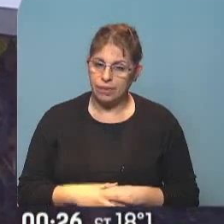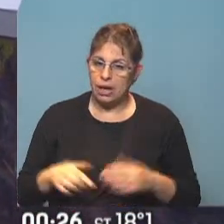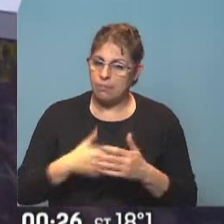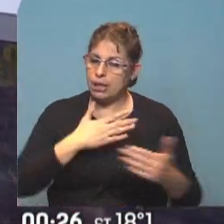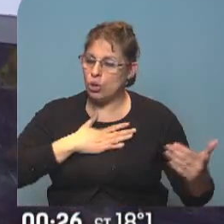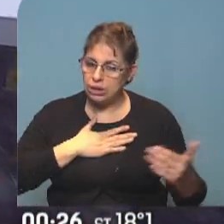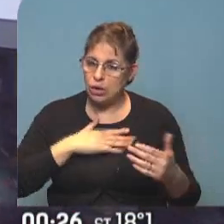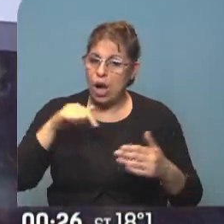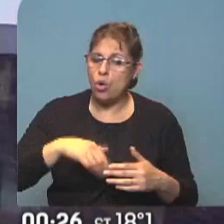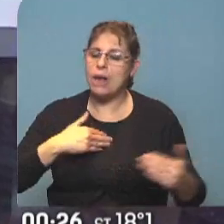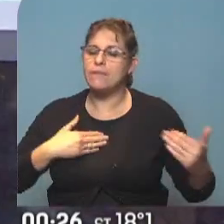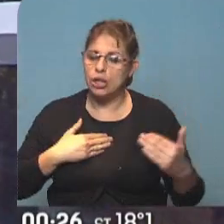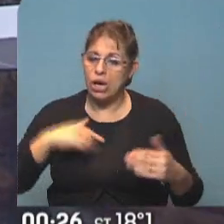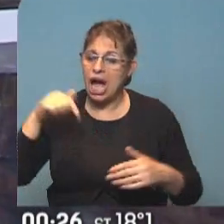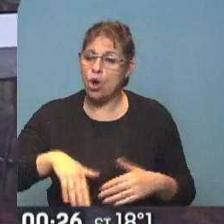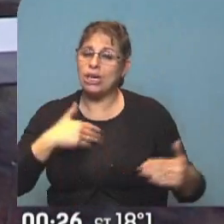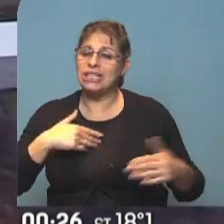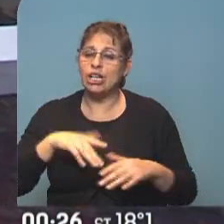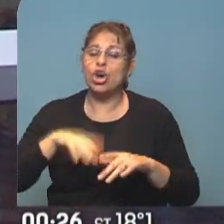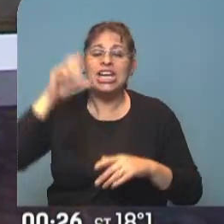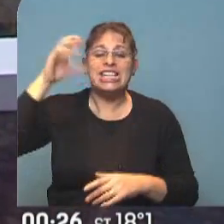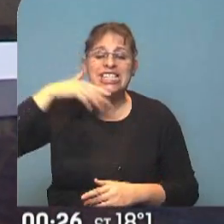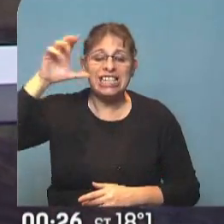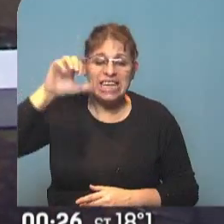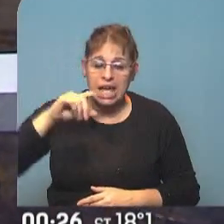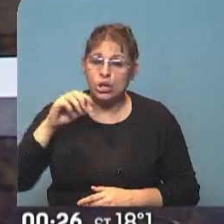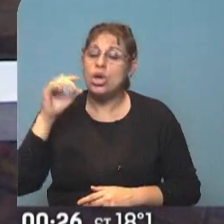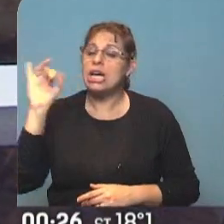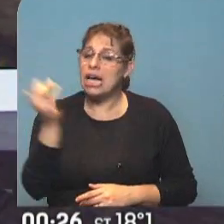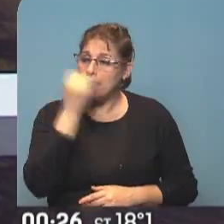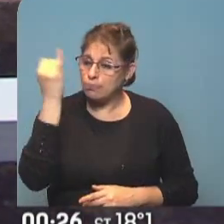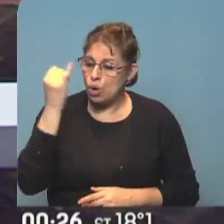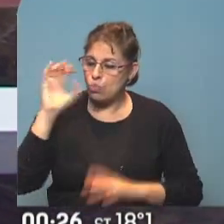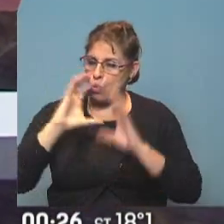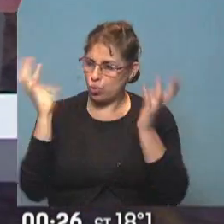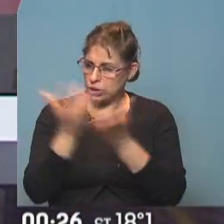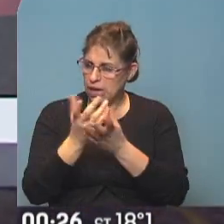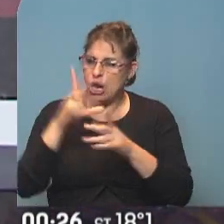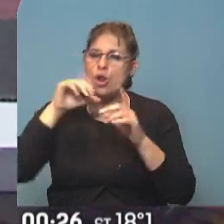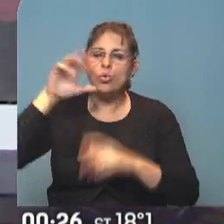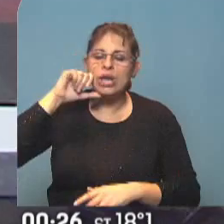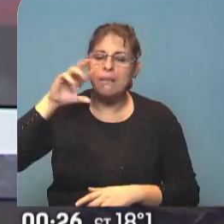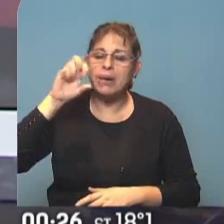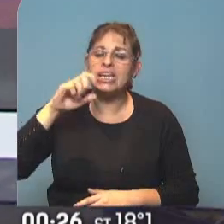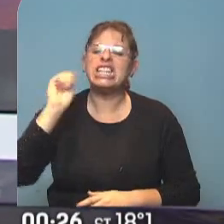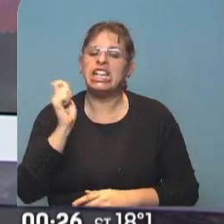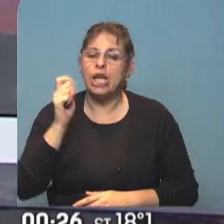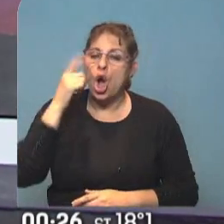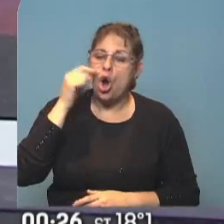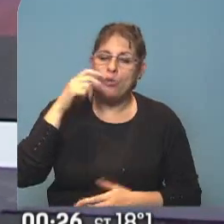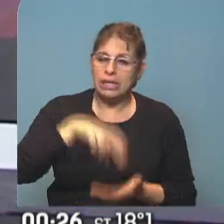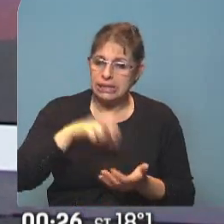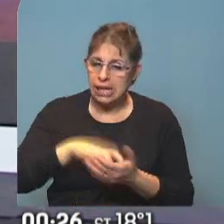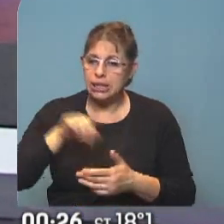tango milonga. Ahora tenemos que hablar del tango escenario, porque los campeones mundiales consagrados en el Luna Park son una santiagueña y un